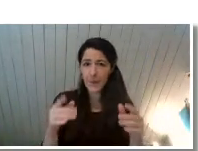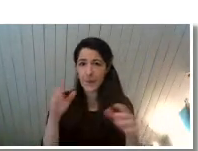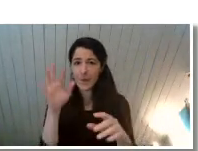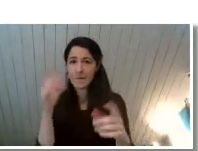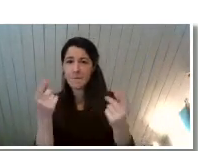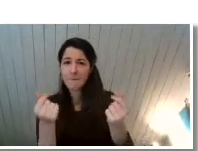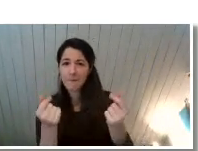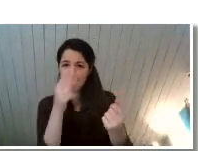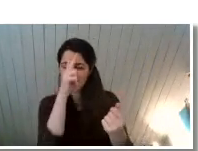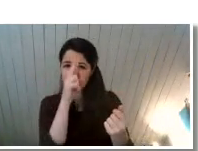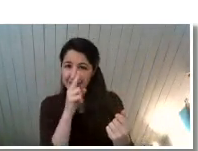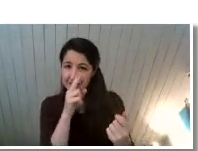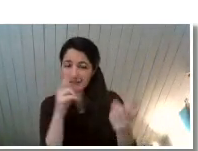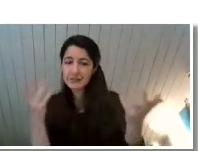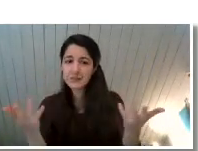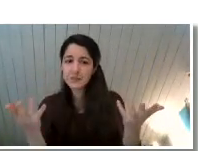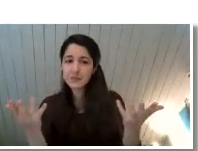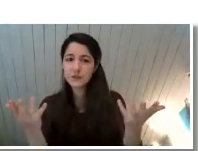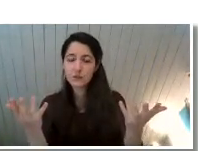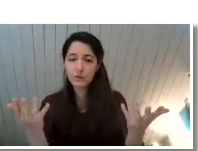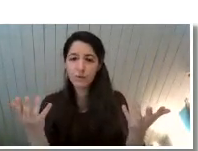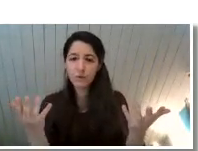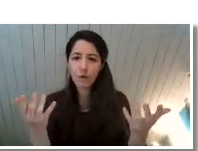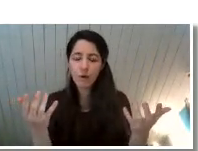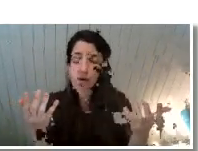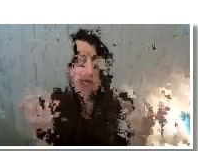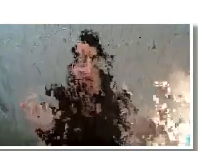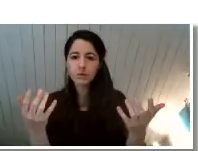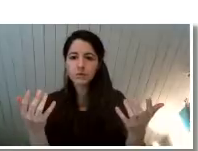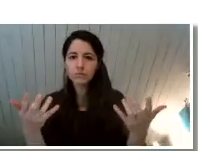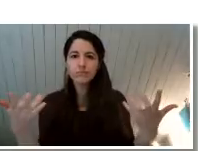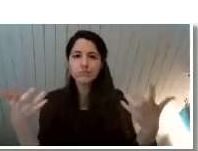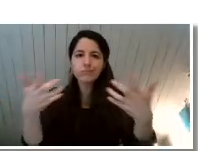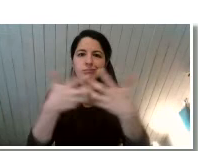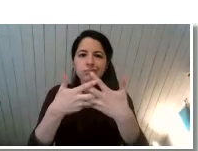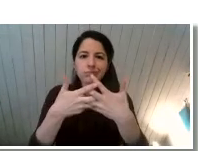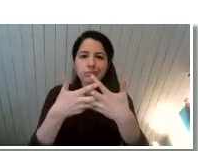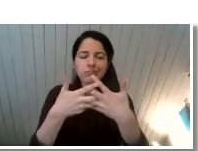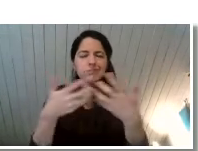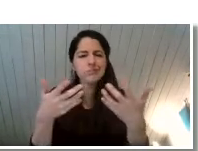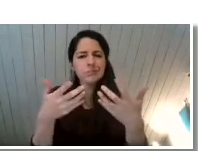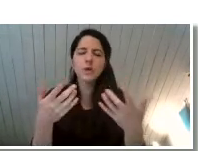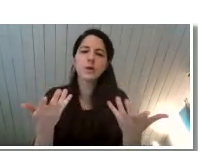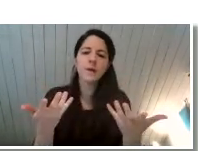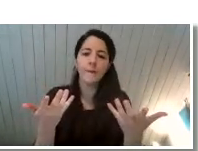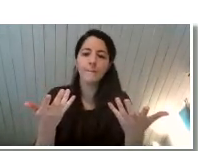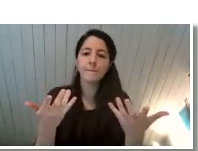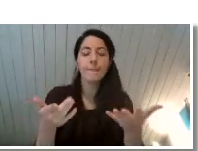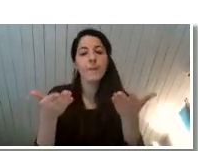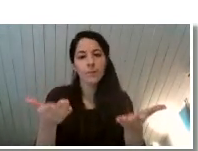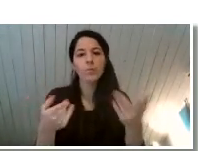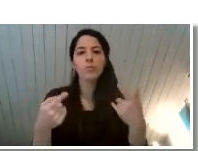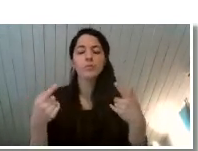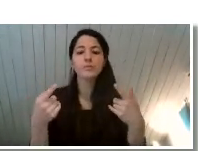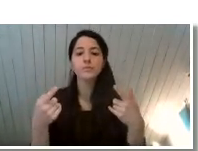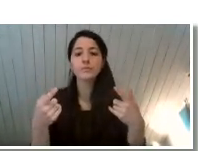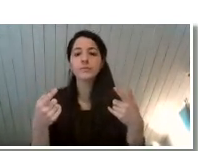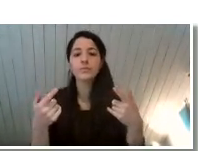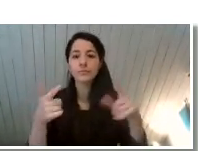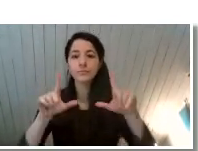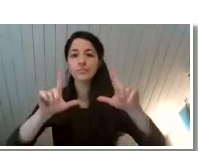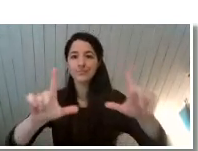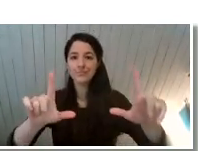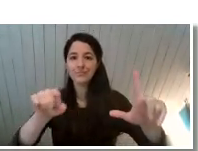pero habrá algunas otras cosas que compartan. Pues bien, en este cuadrito, en este monito,